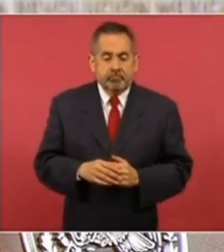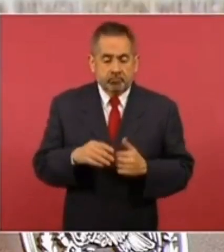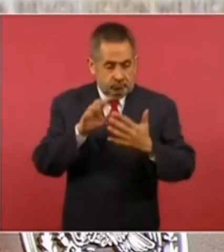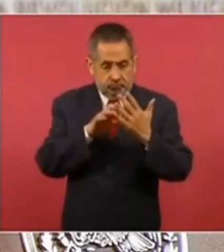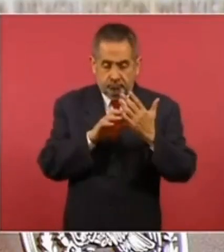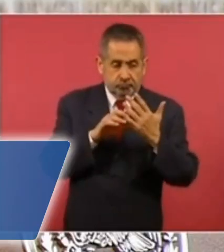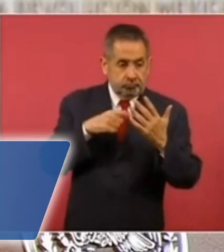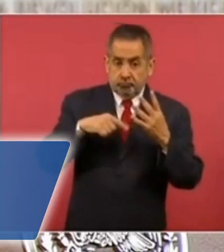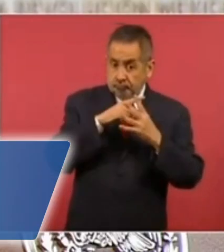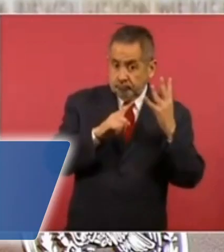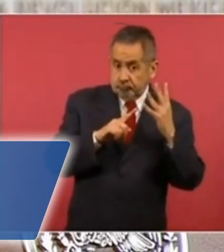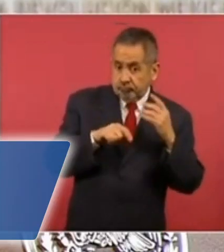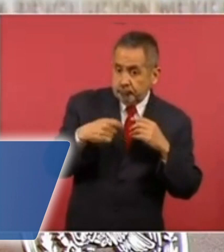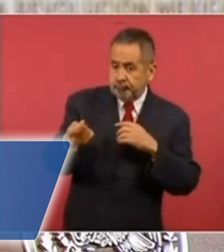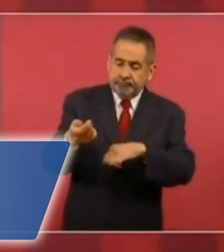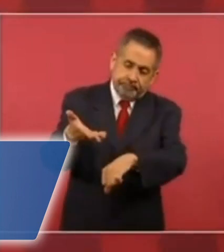exhorta